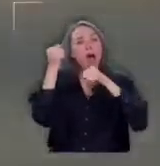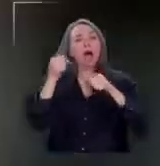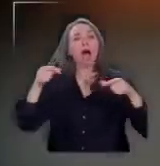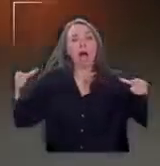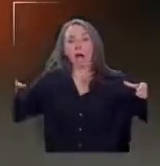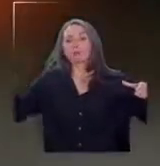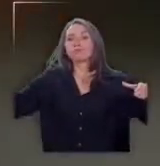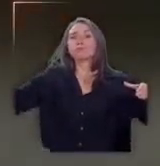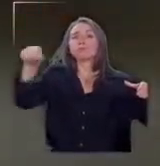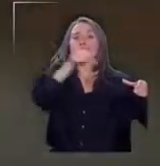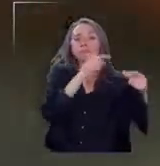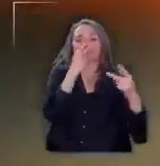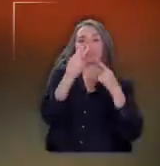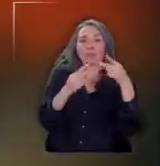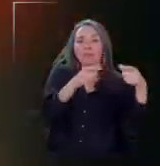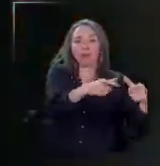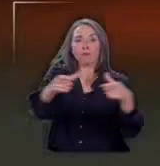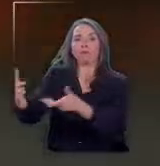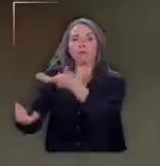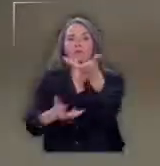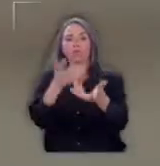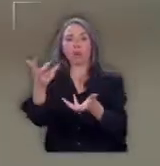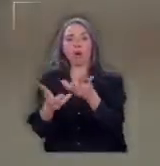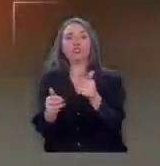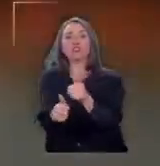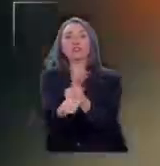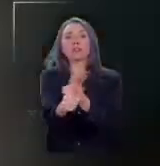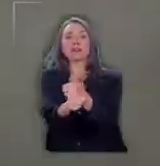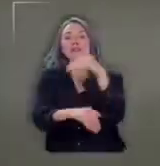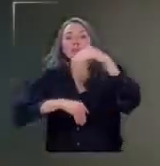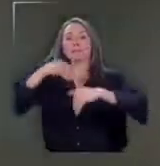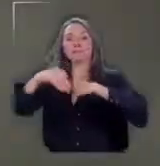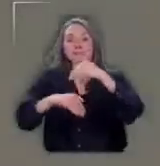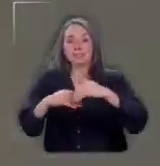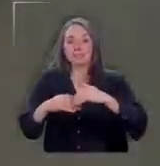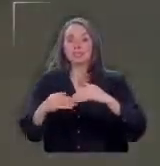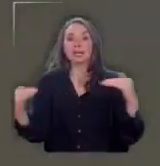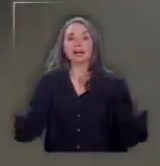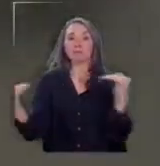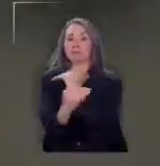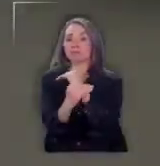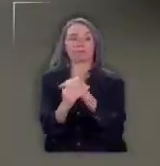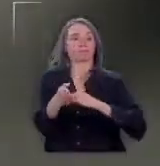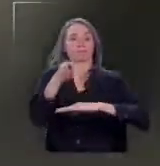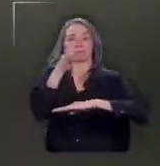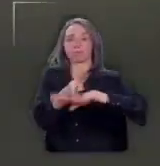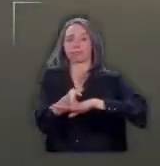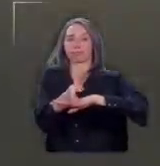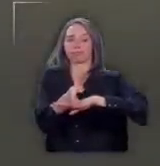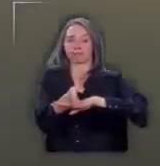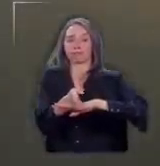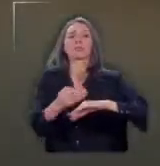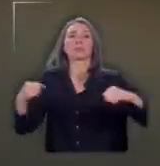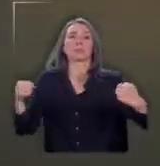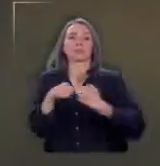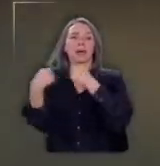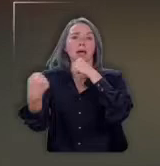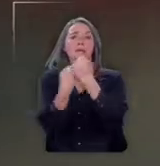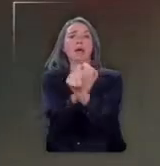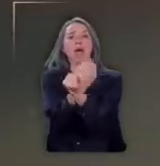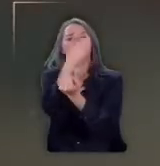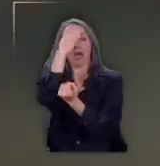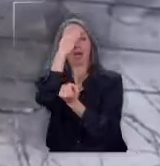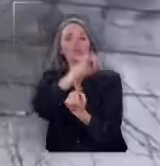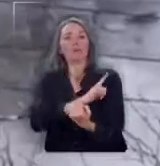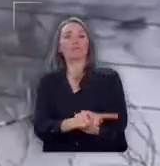puntos se veían las barricadas en el sector costero tránsito interrumpido enfrentamientos con fuerzas